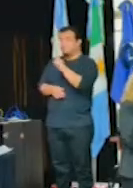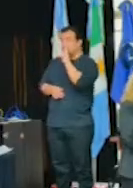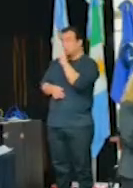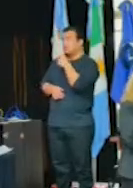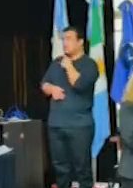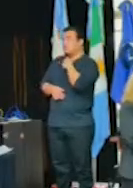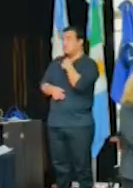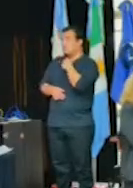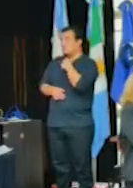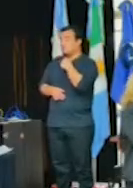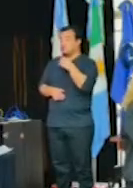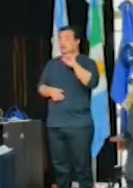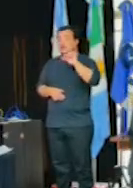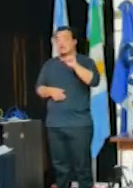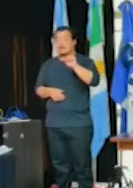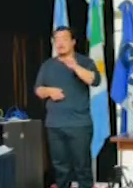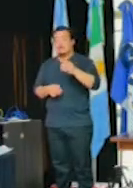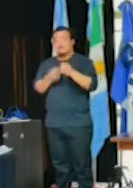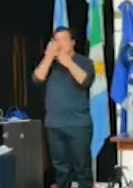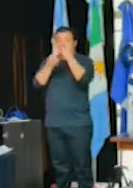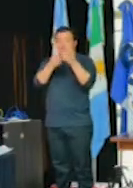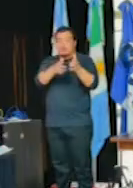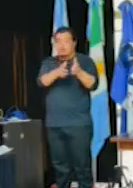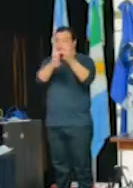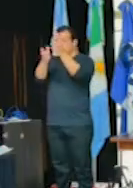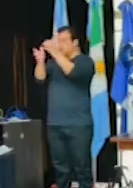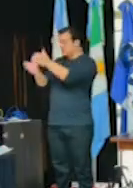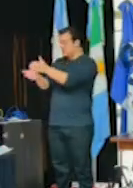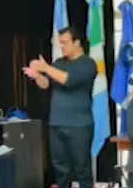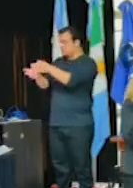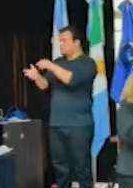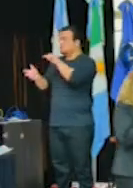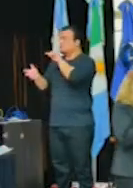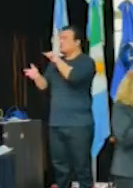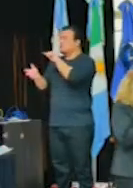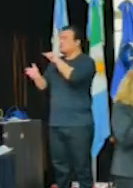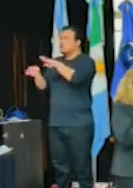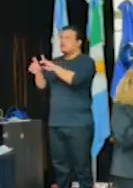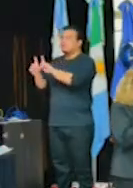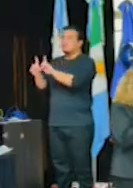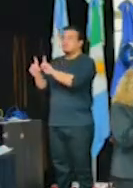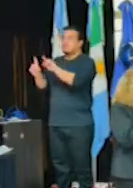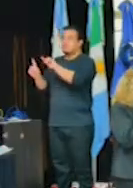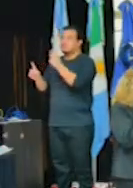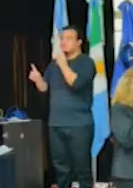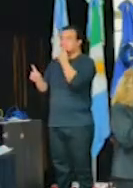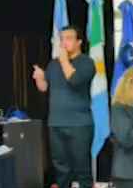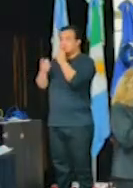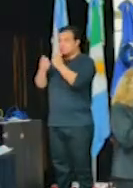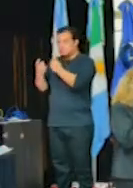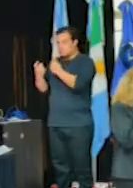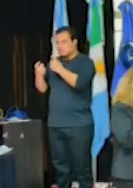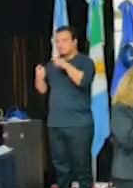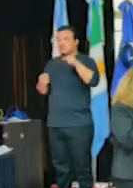de casados, y sacó un ramo de flores. Enriqueta no era la misma, tenía oxígeno, había que darle de comer en la boca, no